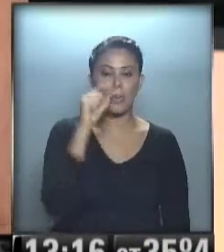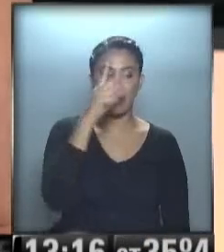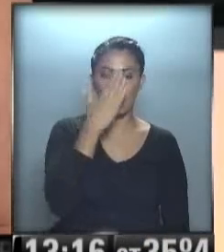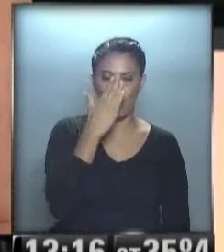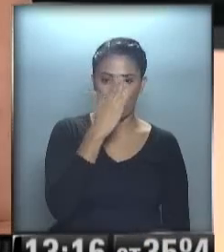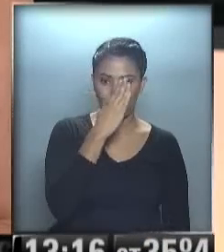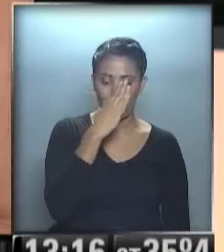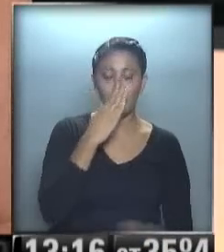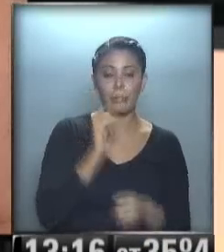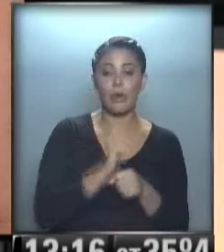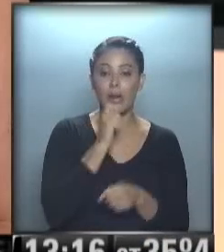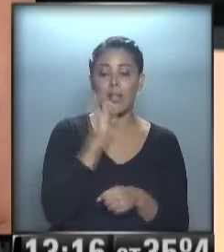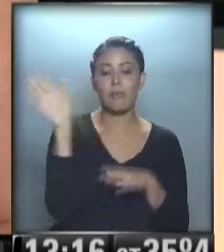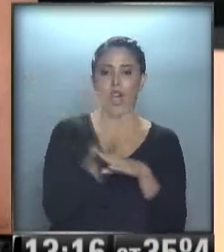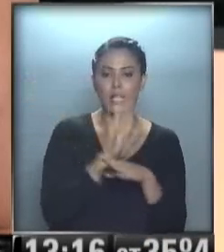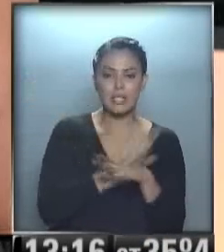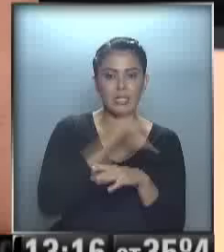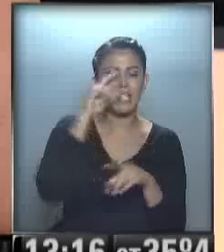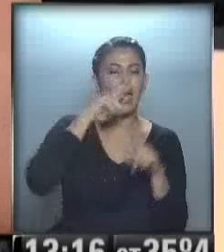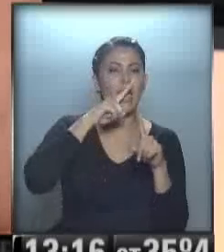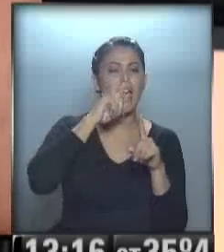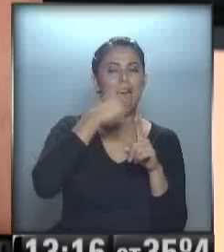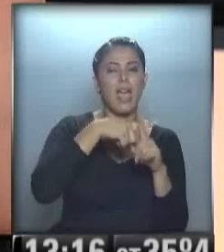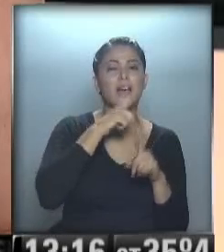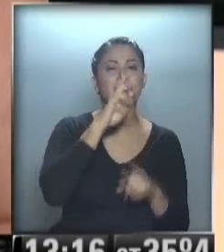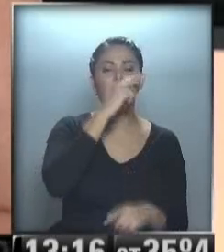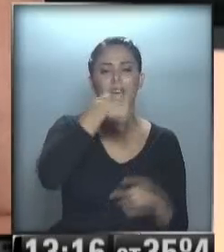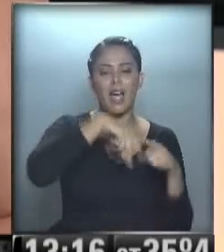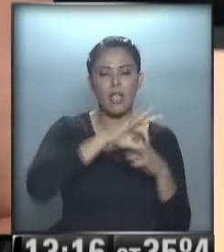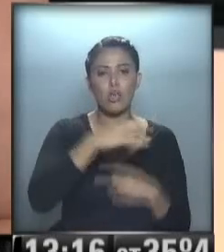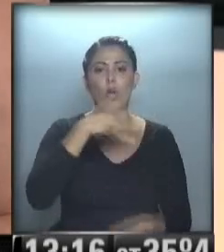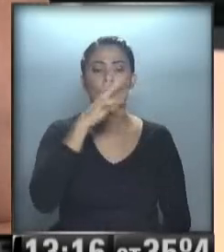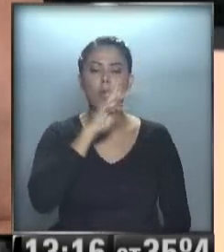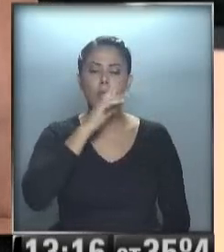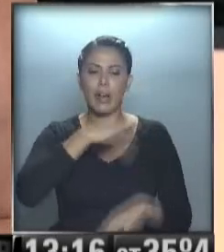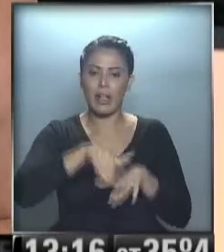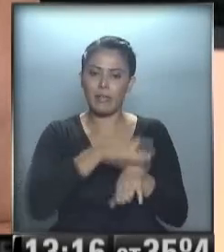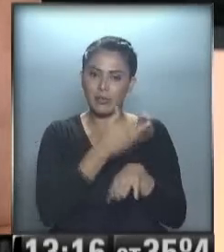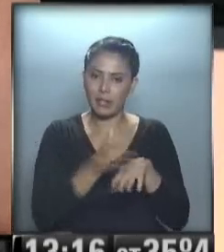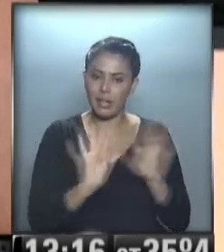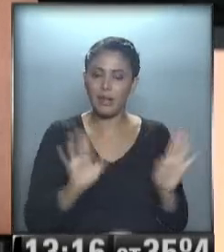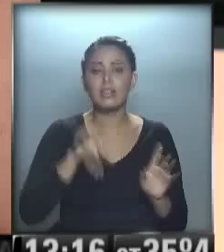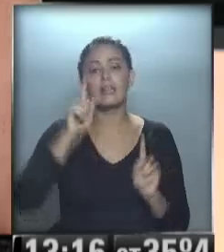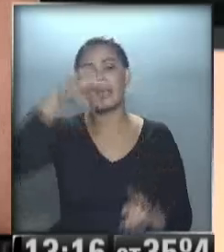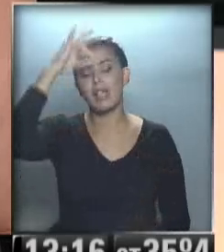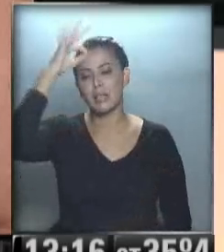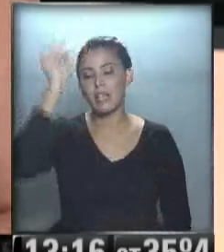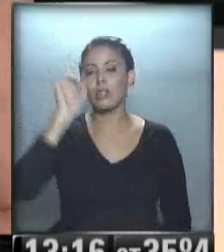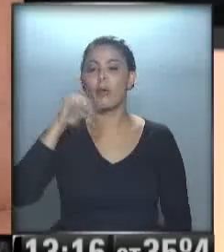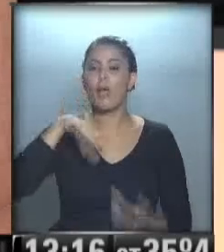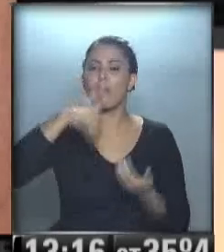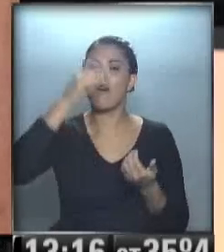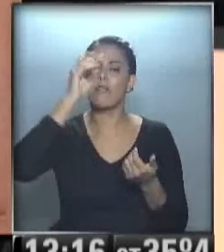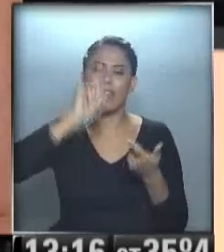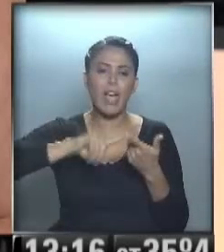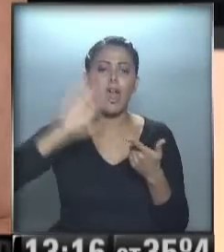que en cine por ejemplo ha hecho extraño cuatro mujeres descalzas la paz los labios y muchas más en teatro vimos Mabel todo verde